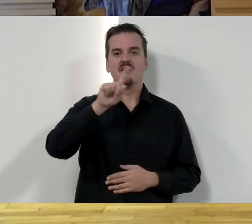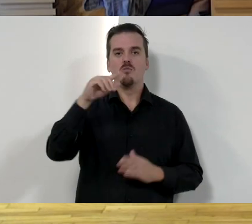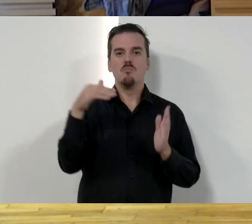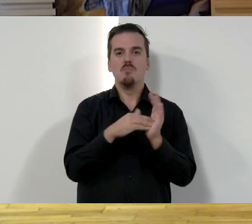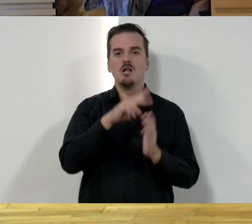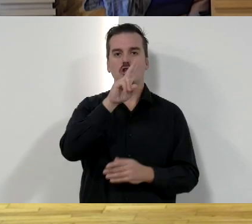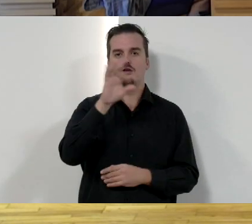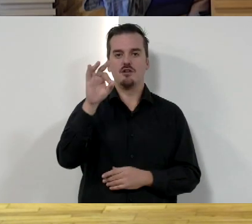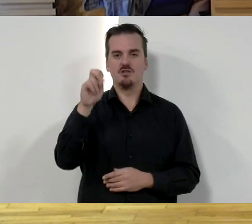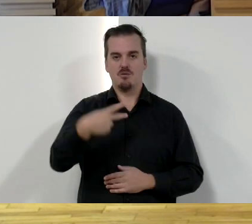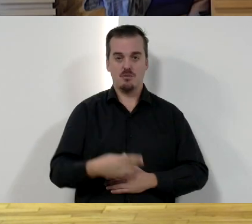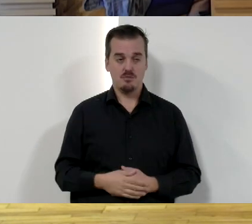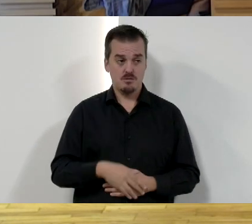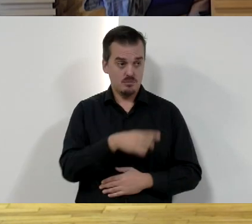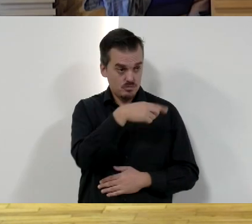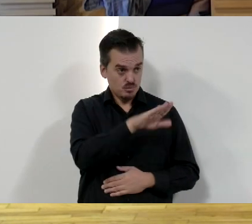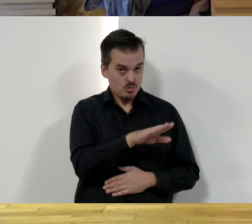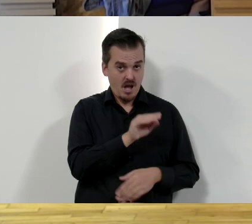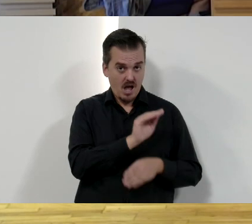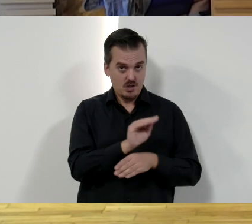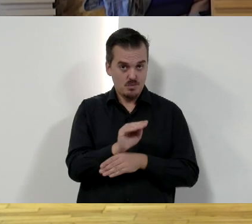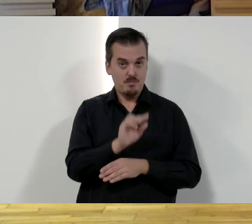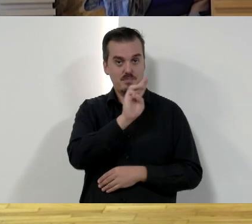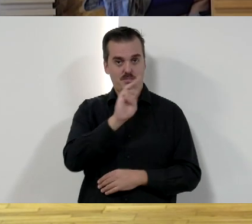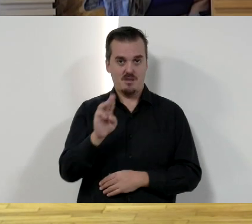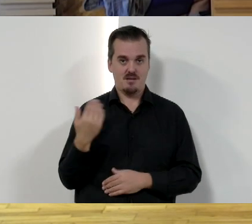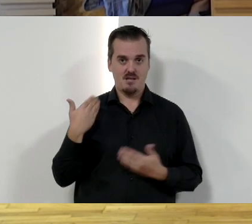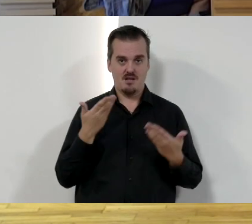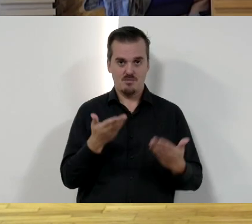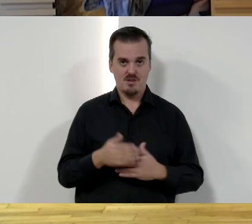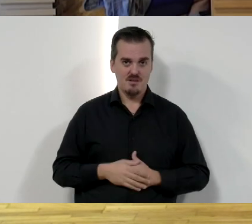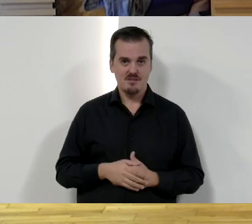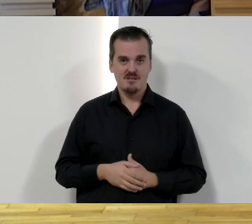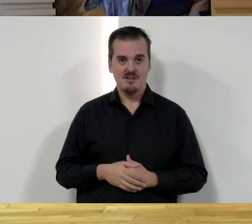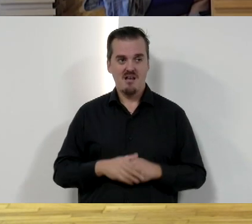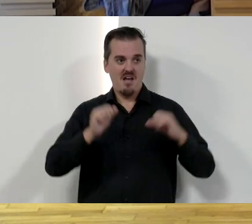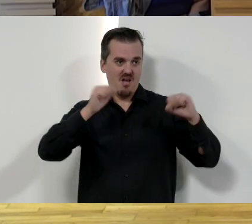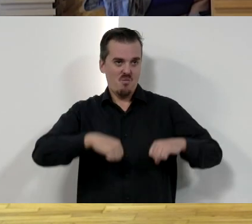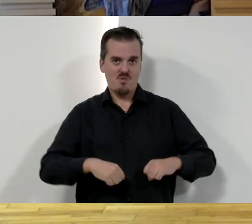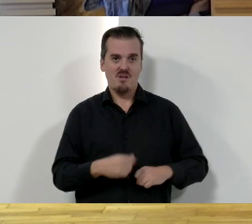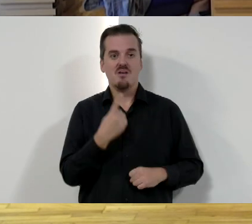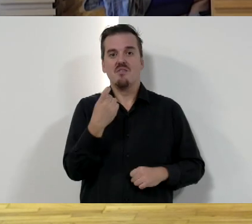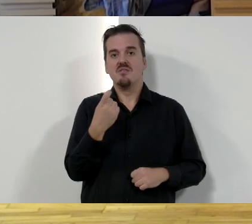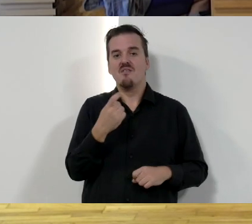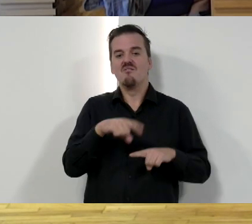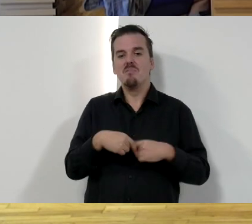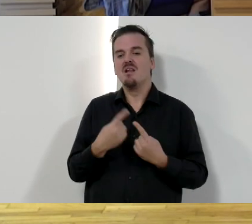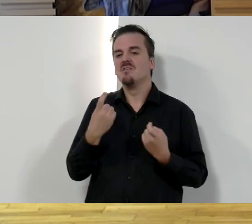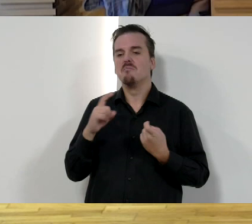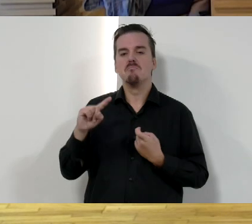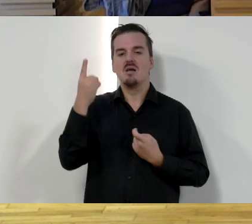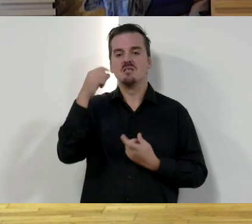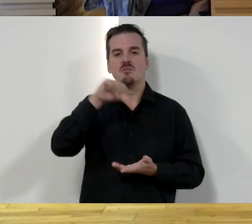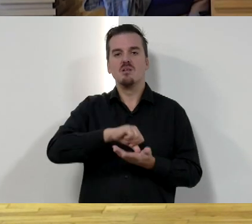31.200 euros. Eso fue lo que el Partido Popular acordó que necesitaban las familias más necesitadas de la